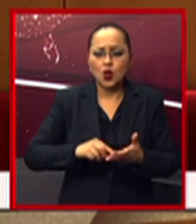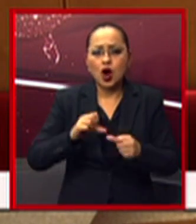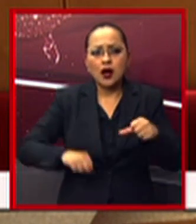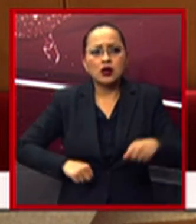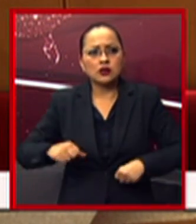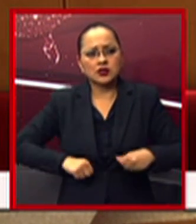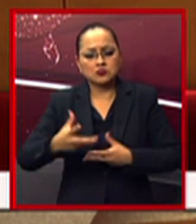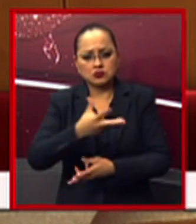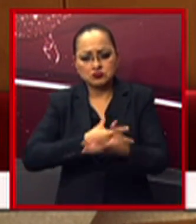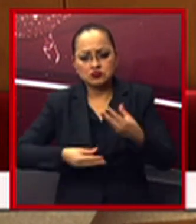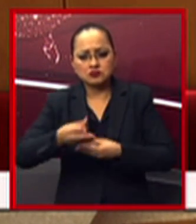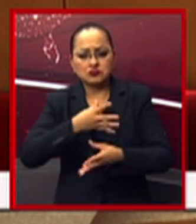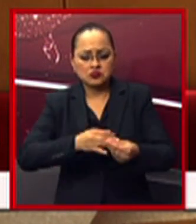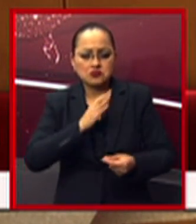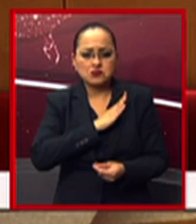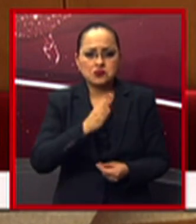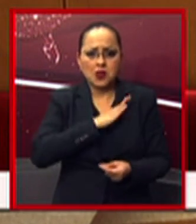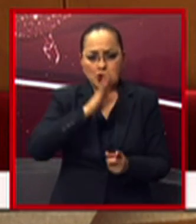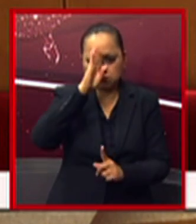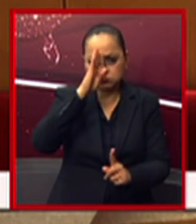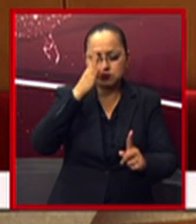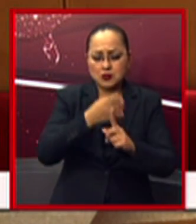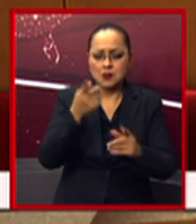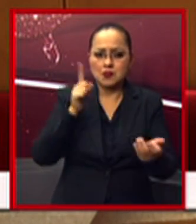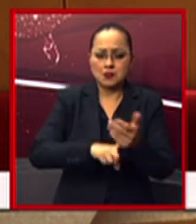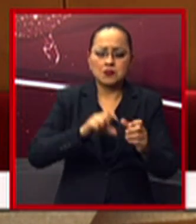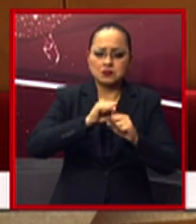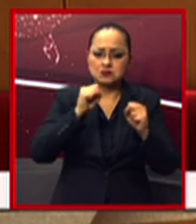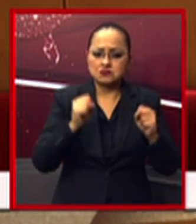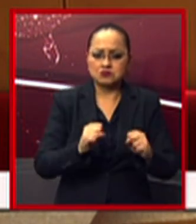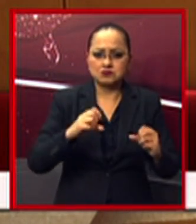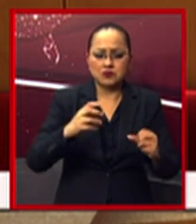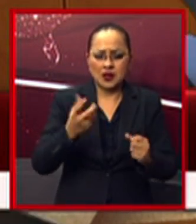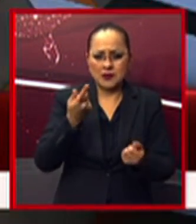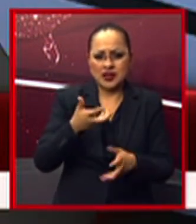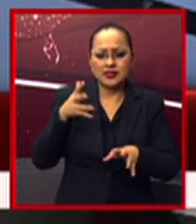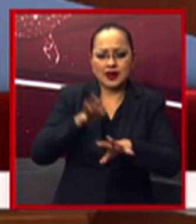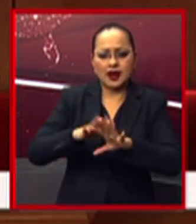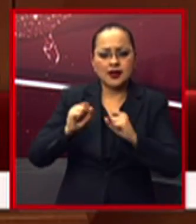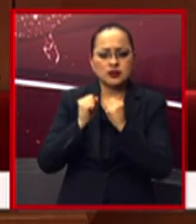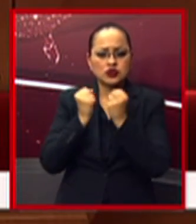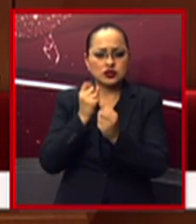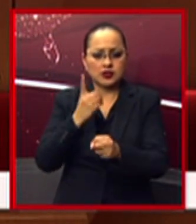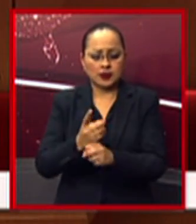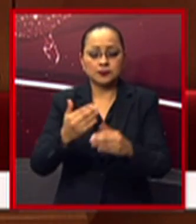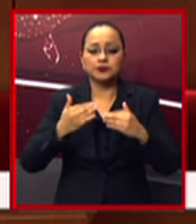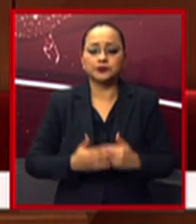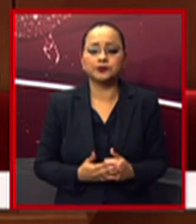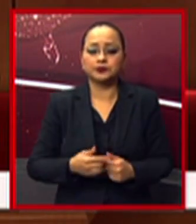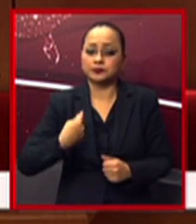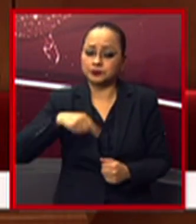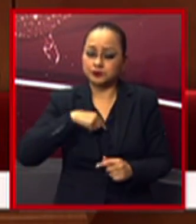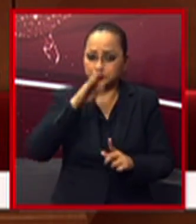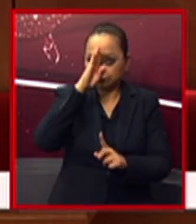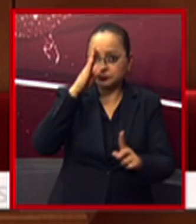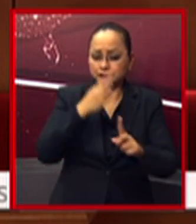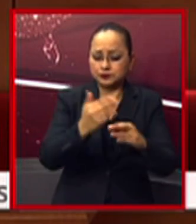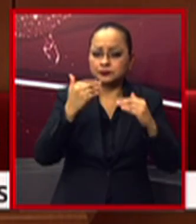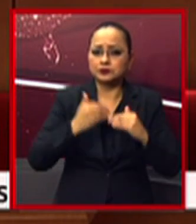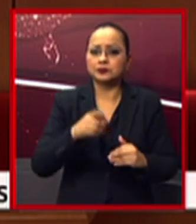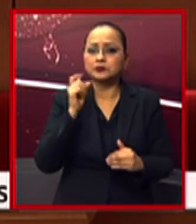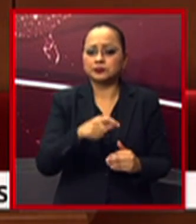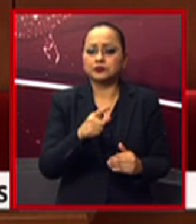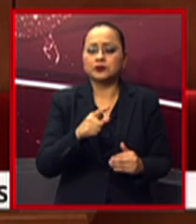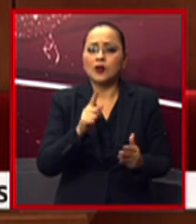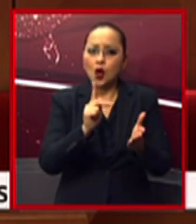actividades productivas para fines del sistema de reinserción. Y buscar, en consecuencia, que no